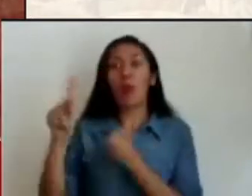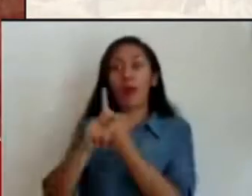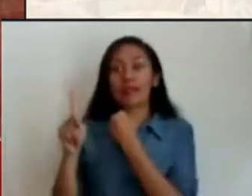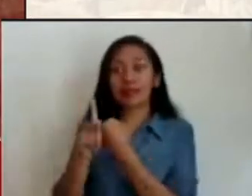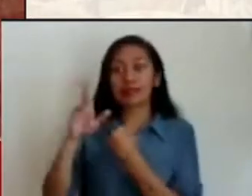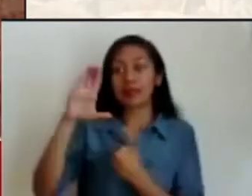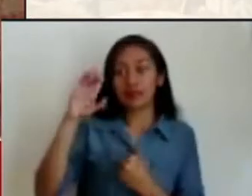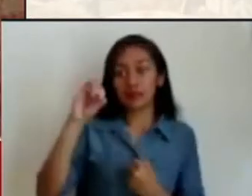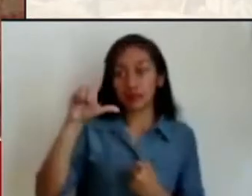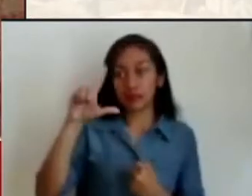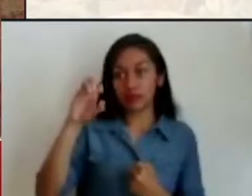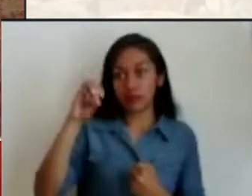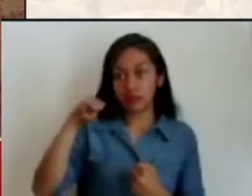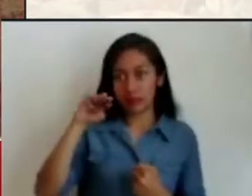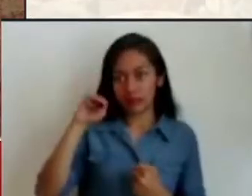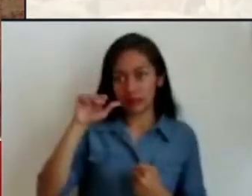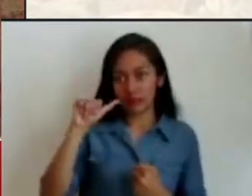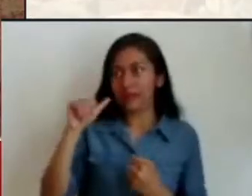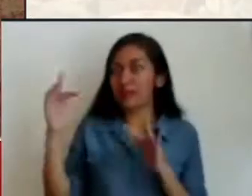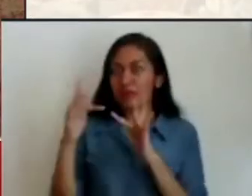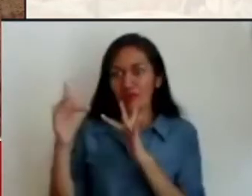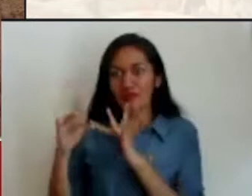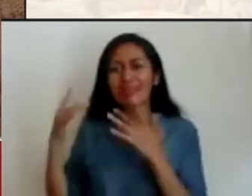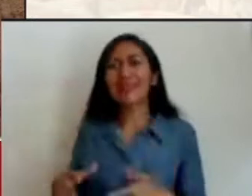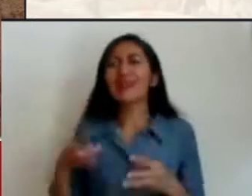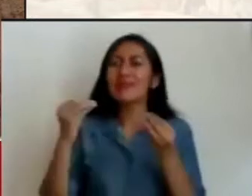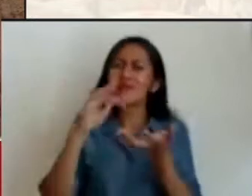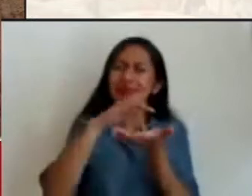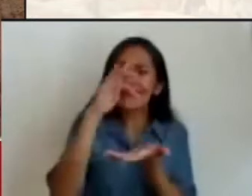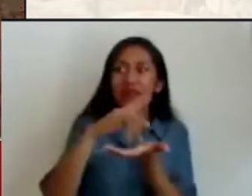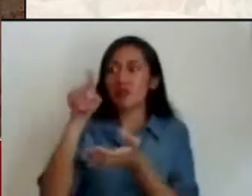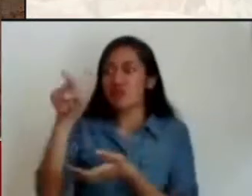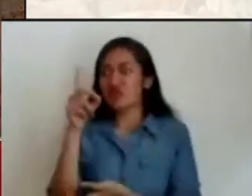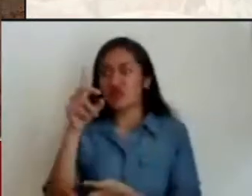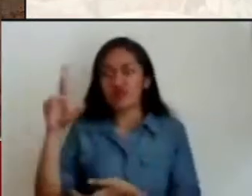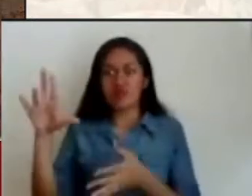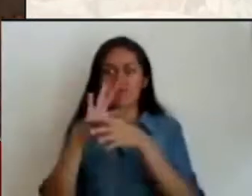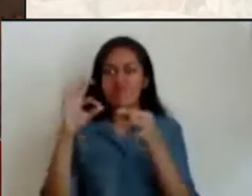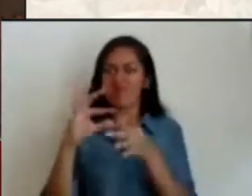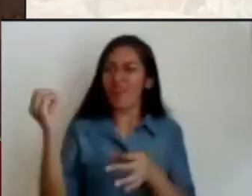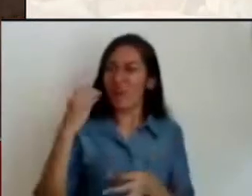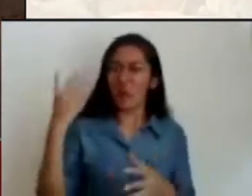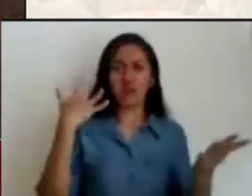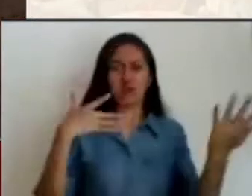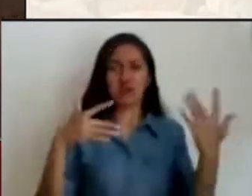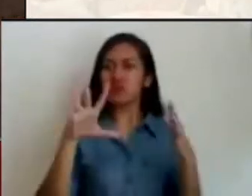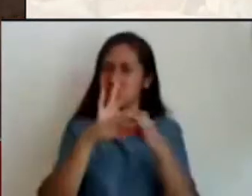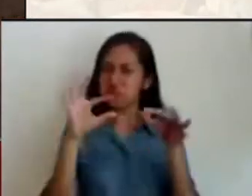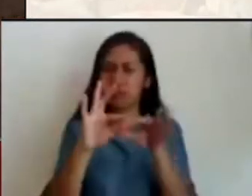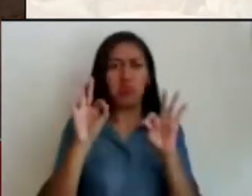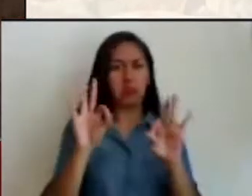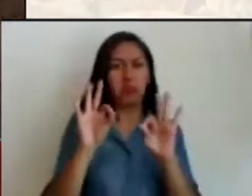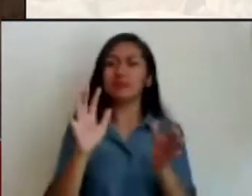también al doctor Sankin. Giorgio, tante grazie, grazie por esta bellísima conferencia. Le immagini